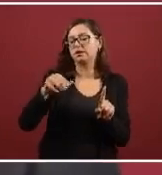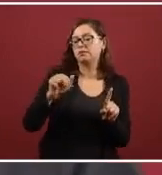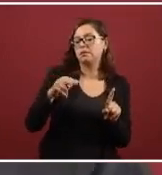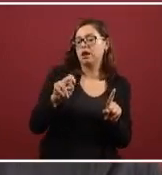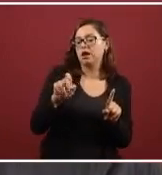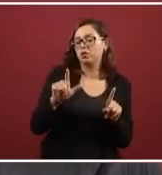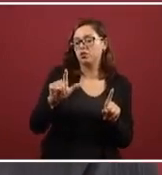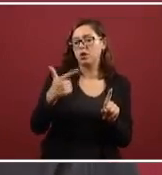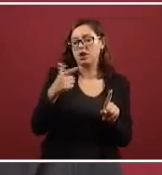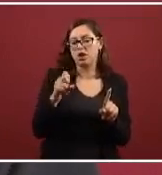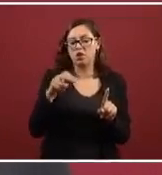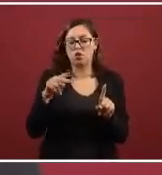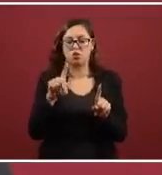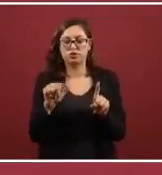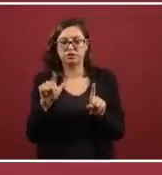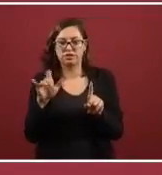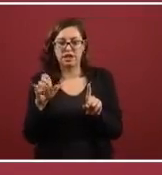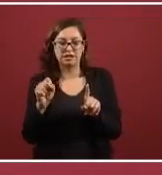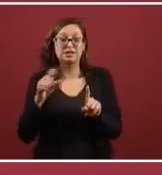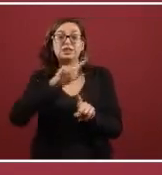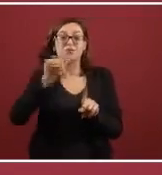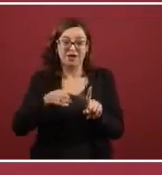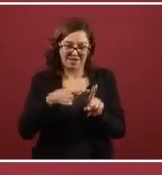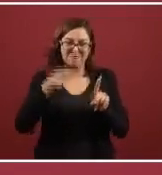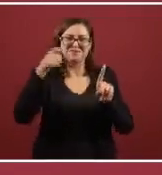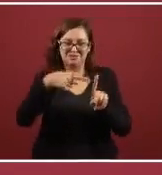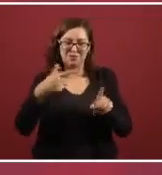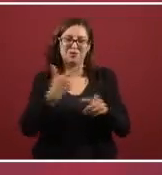que fue después presidente de México.